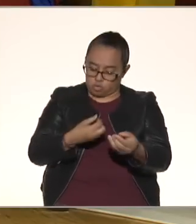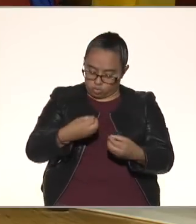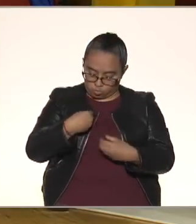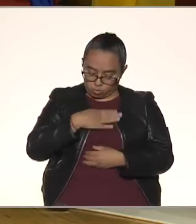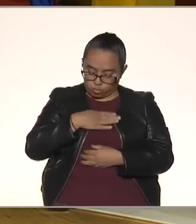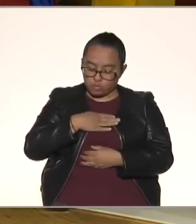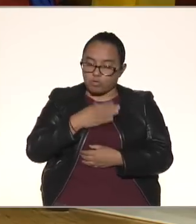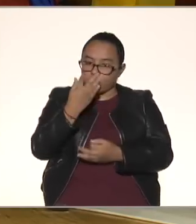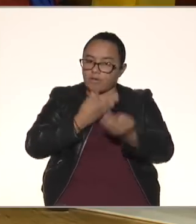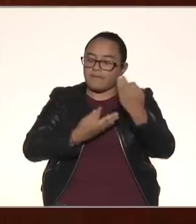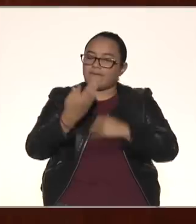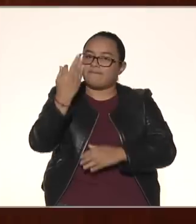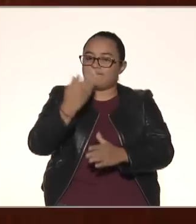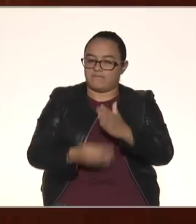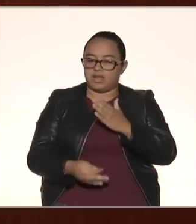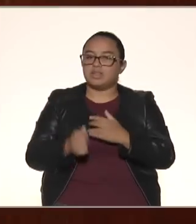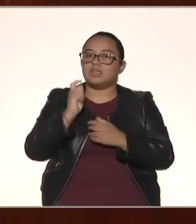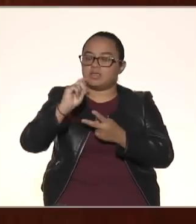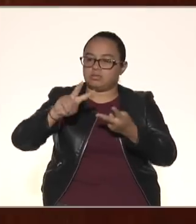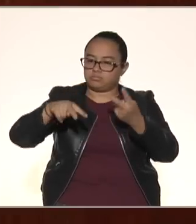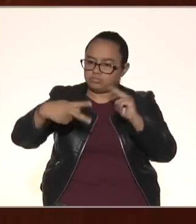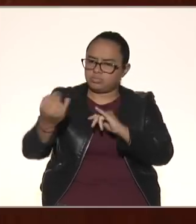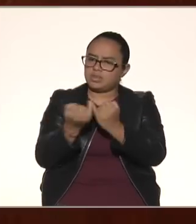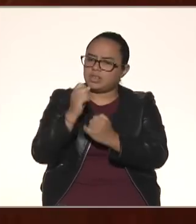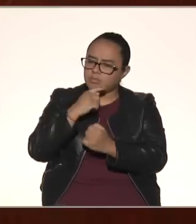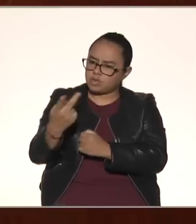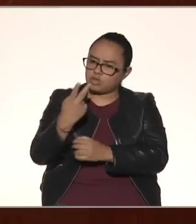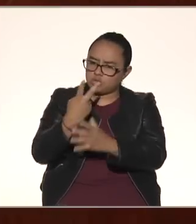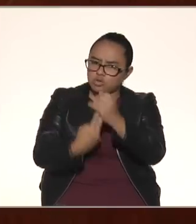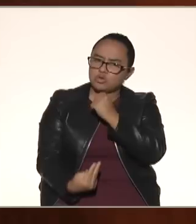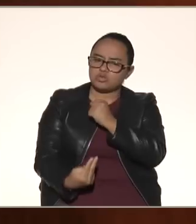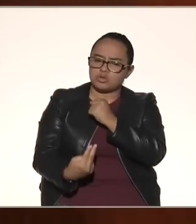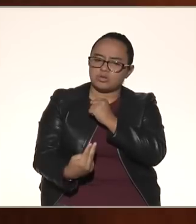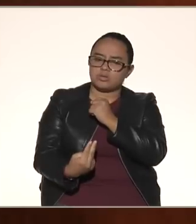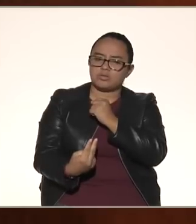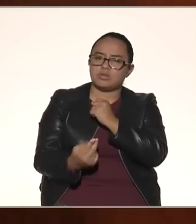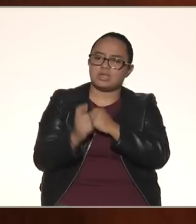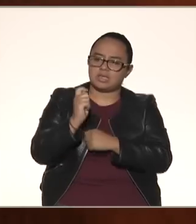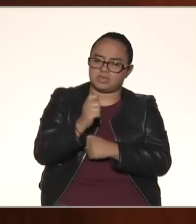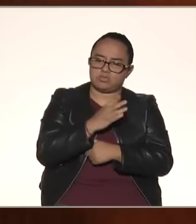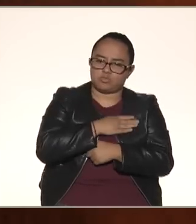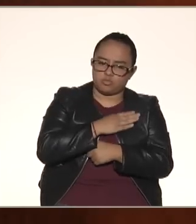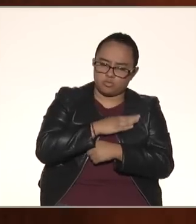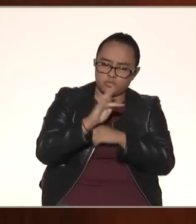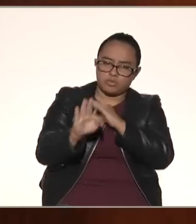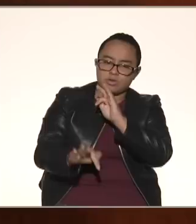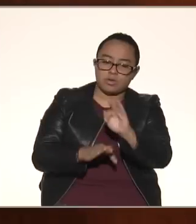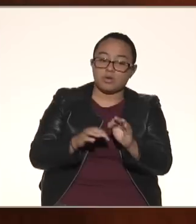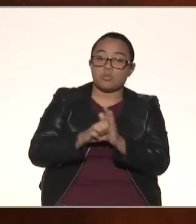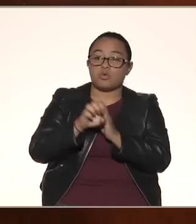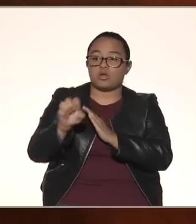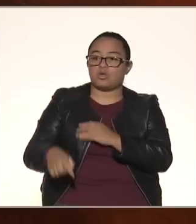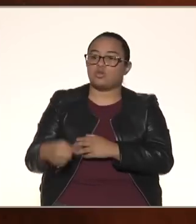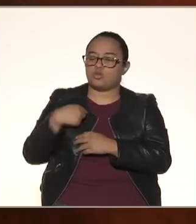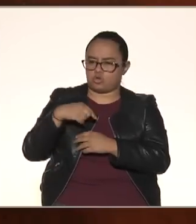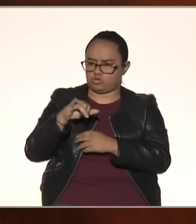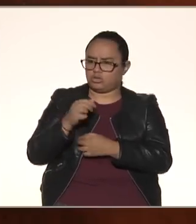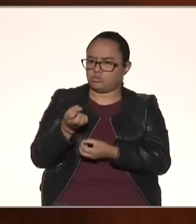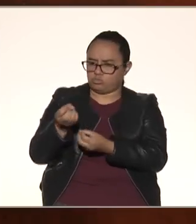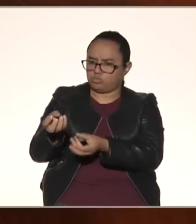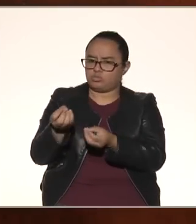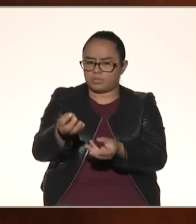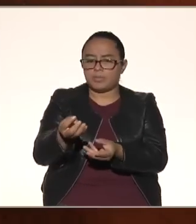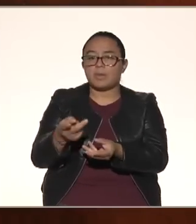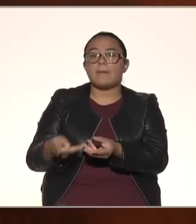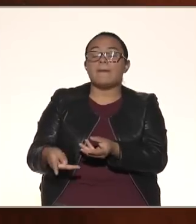creo que también ese concepto de reciprocidad que va a ir muy de la mano de la generosidad, o sea, yo tengo que dar sí, pero también